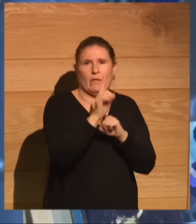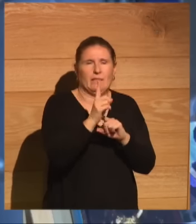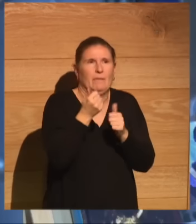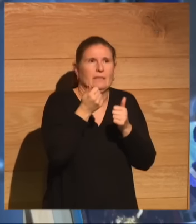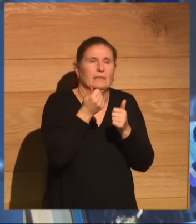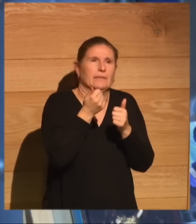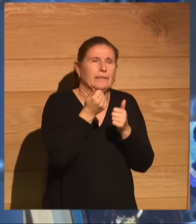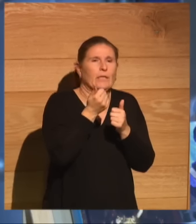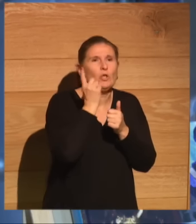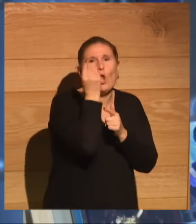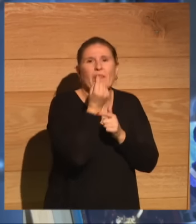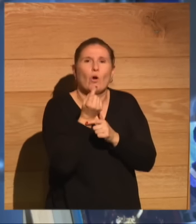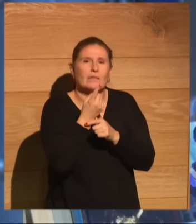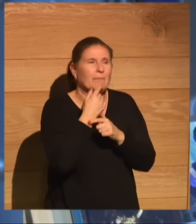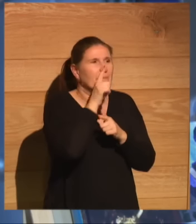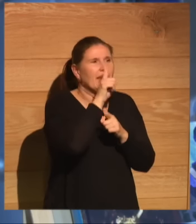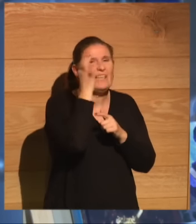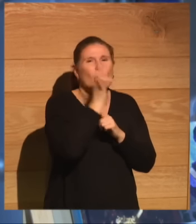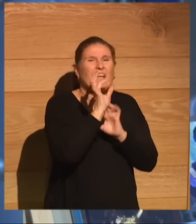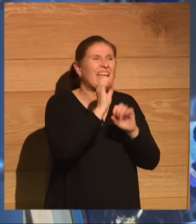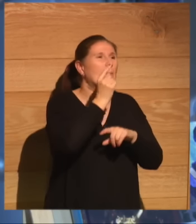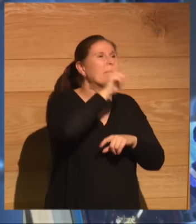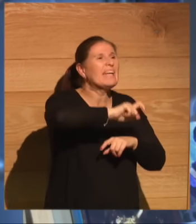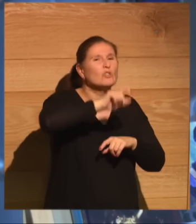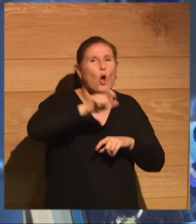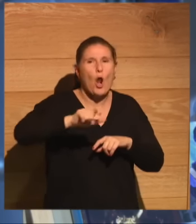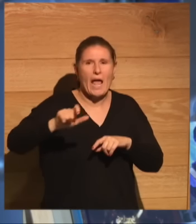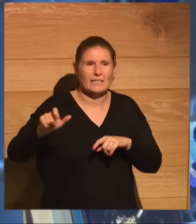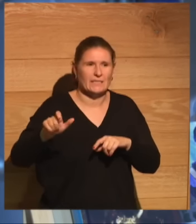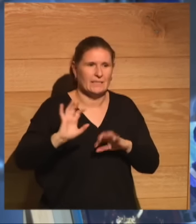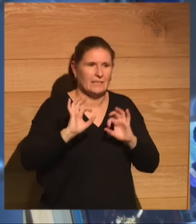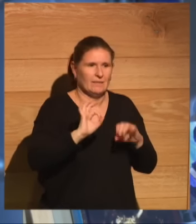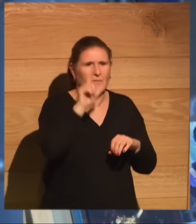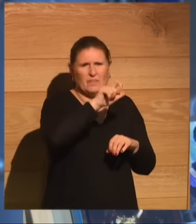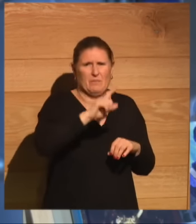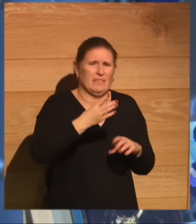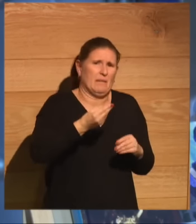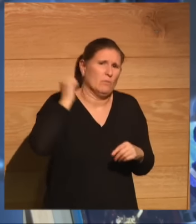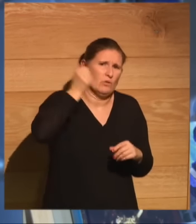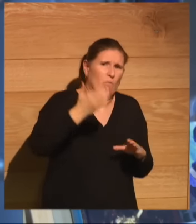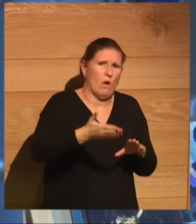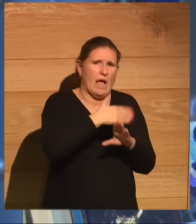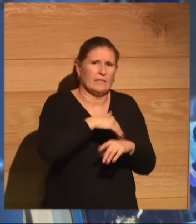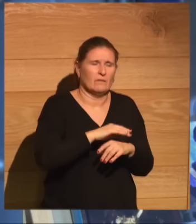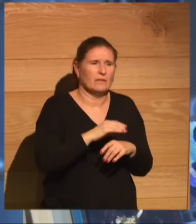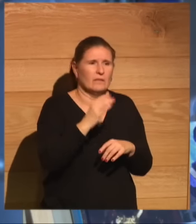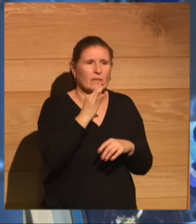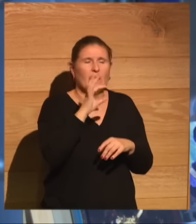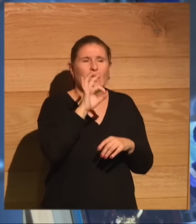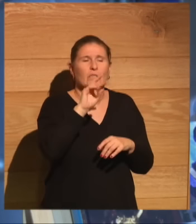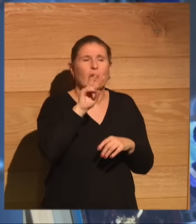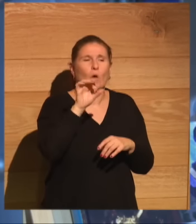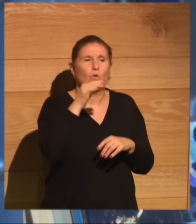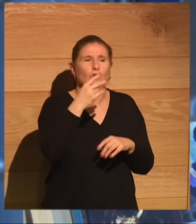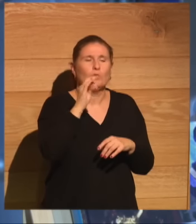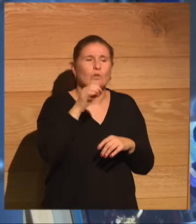más adelante. Claro. Pero sí, películas de personas. De personas. Ya las, bueno, ya hacen de personas. De personas llevamos mucho tiempo haciendo de personas. Cuando crean la Touchstone... Pero serias. Con gente.